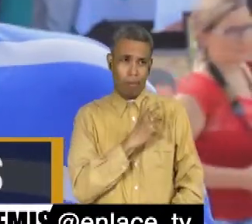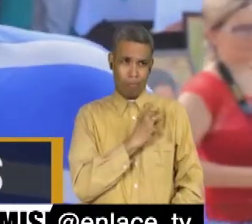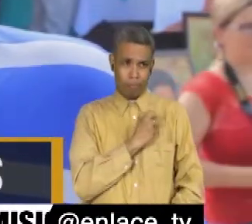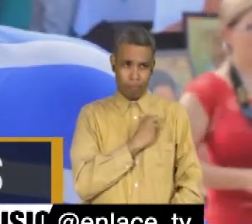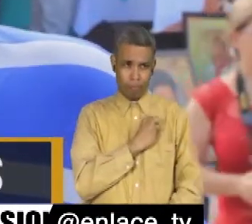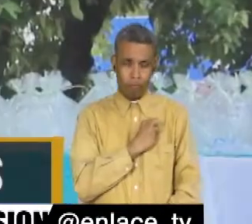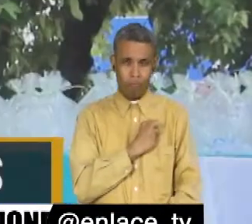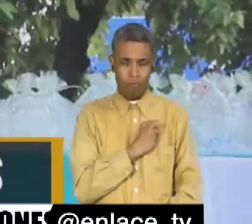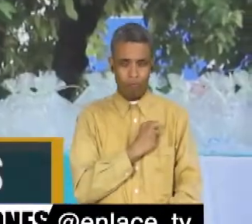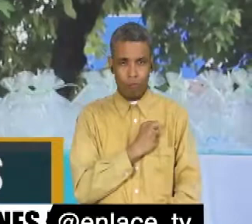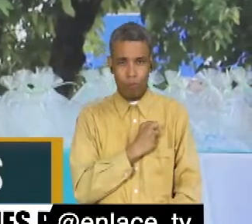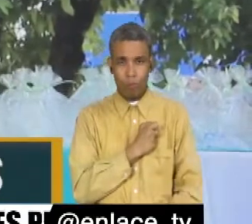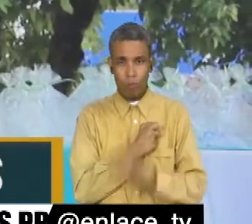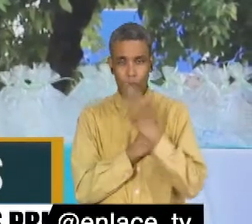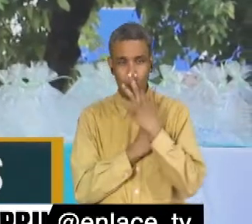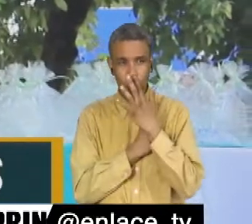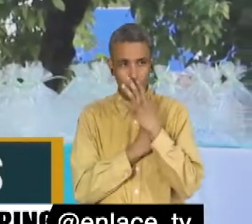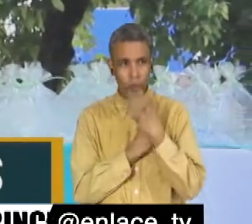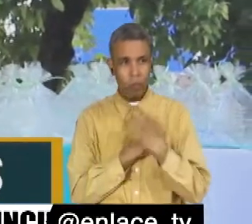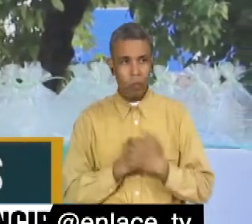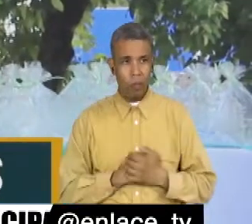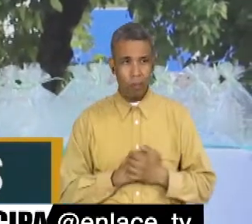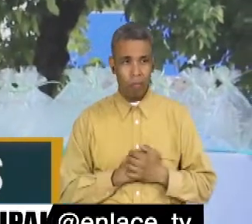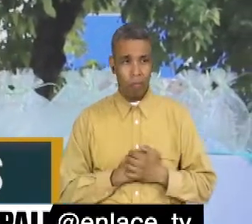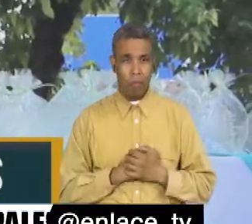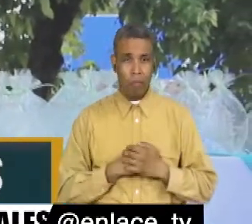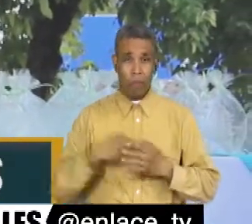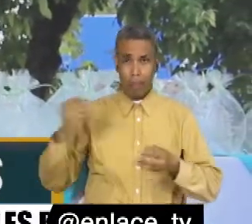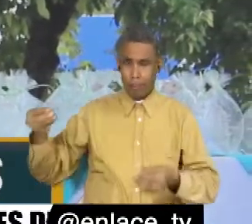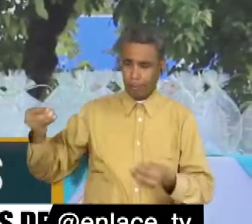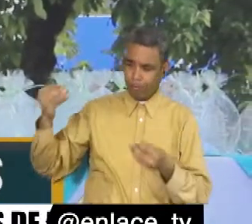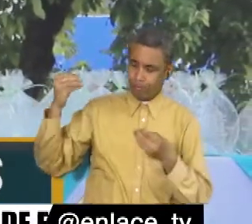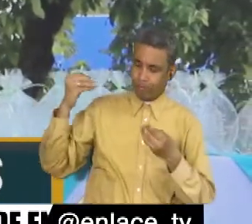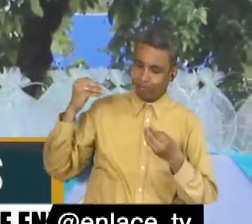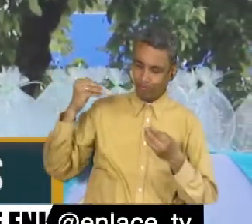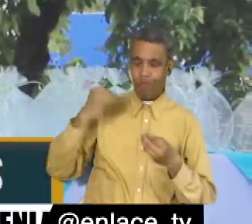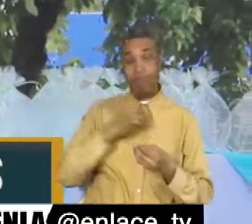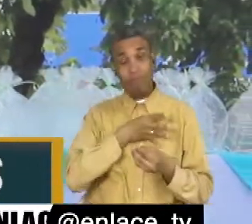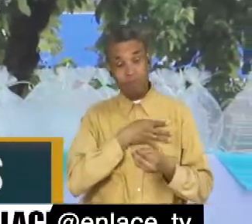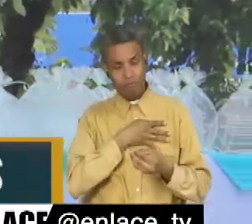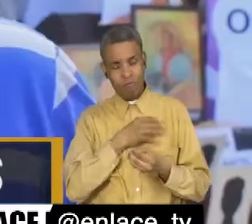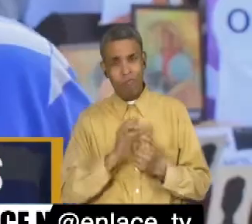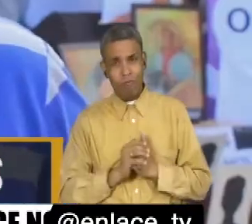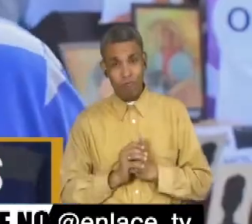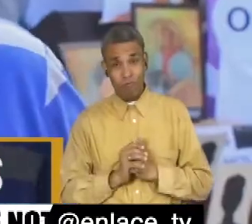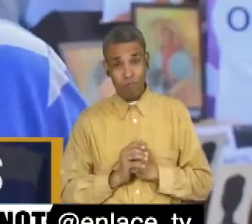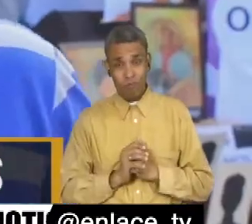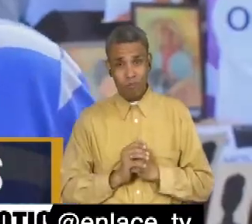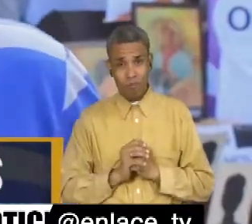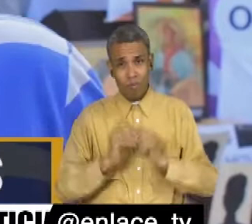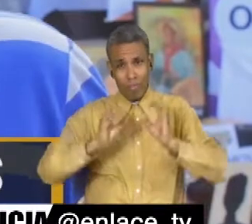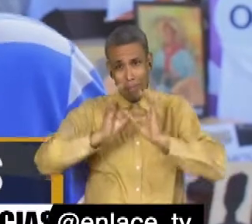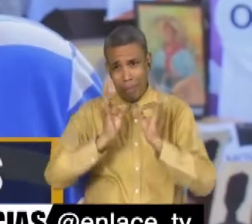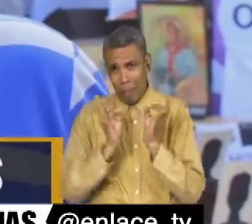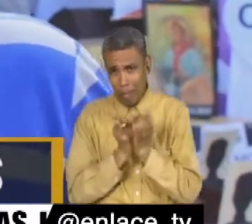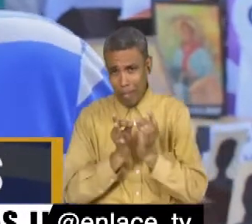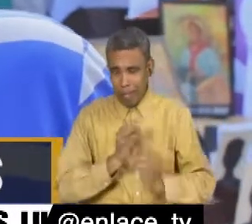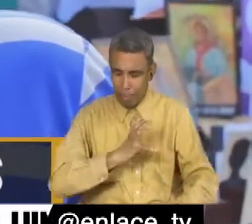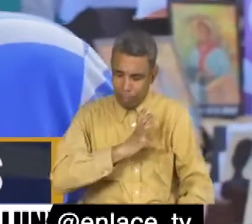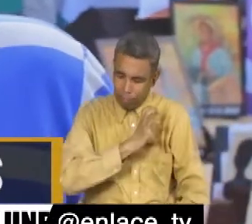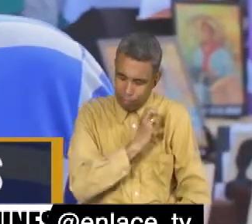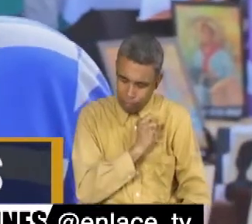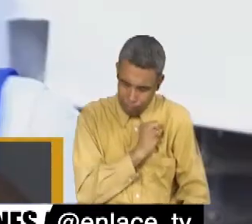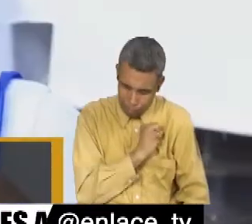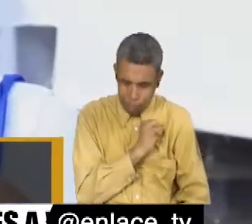que recordar los momentos históricos que empañaron y transformaron el rumbo no solo de una familia, sino de toda una población,